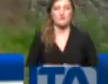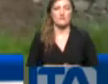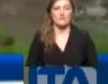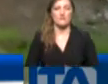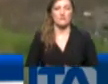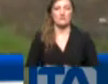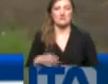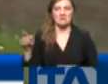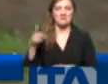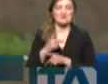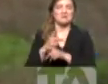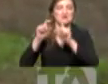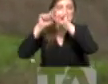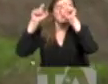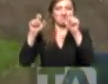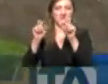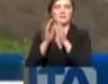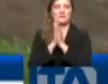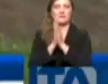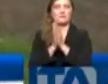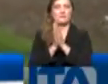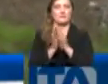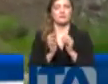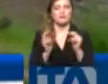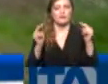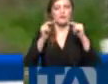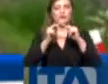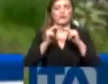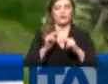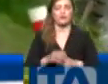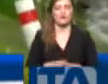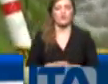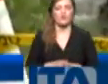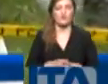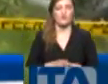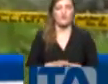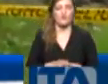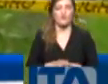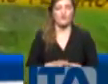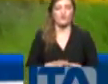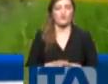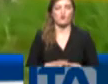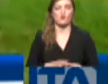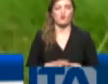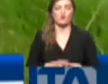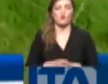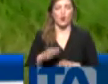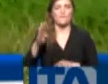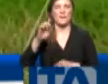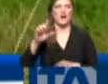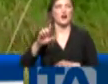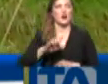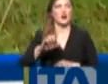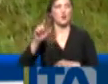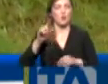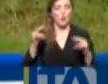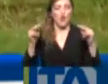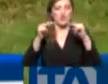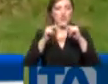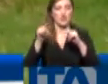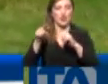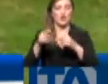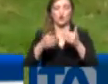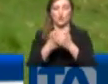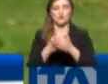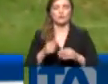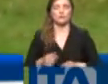la concesionaria, lo que queremos es la colocación de un puente braille para que no se cierre la vía acá en este sector y no